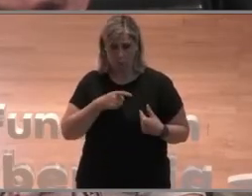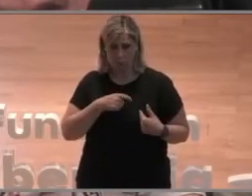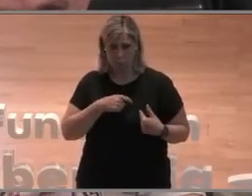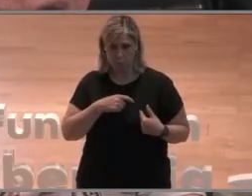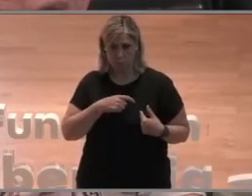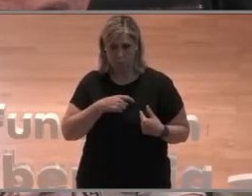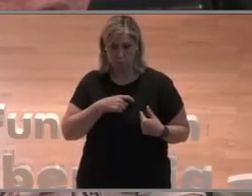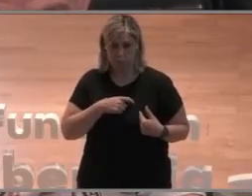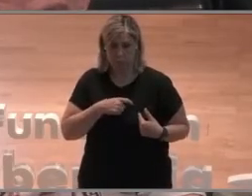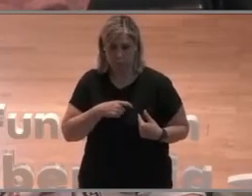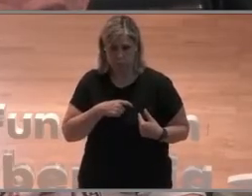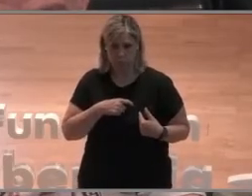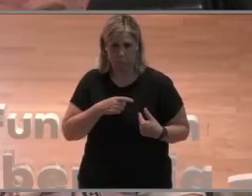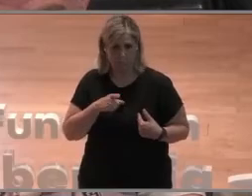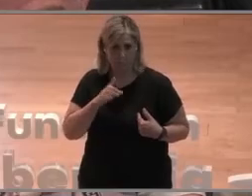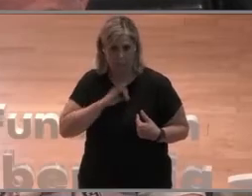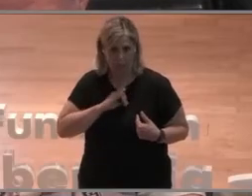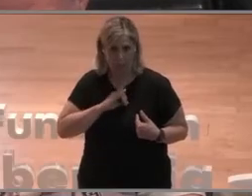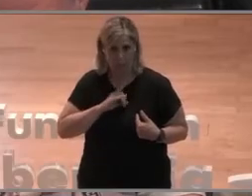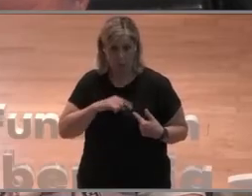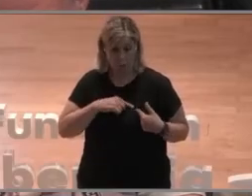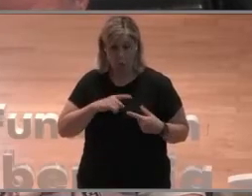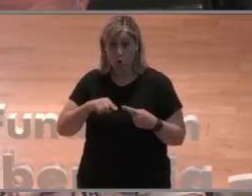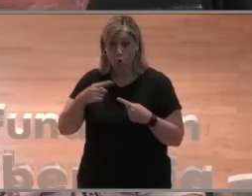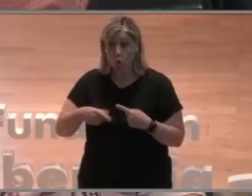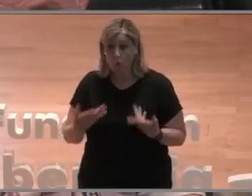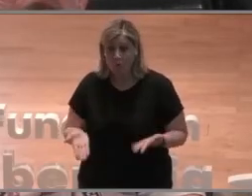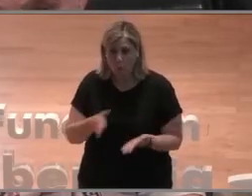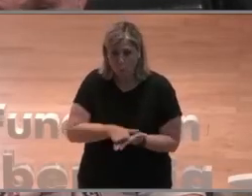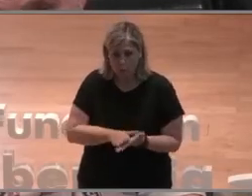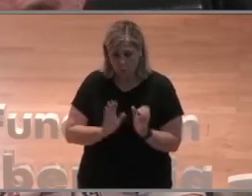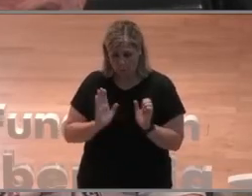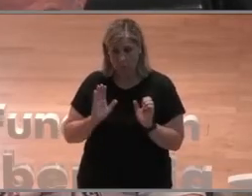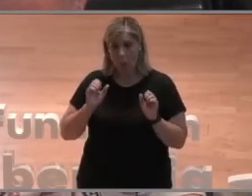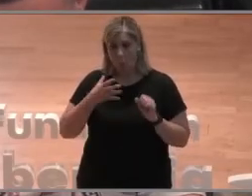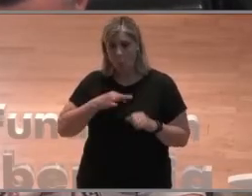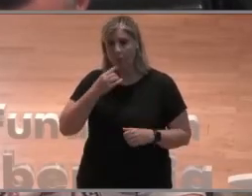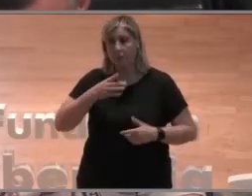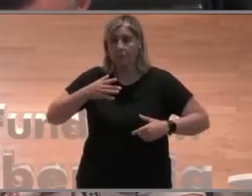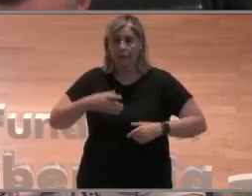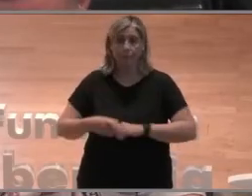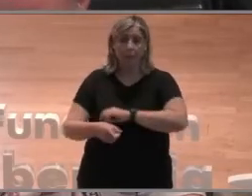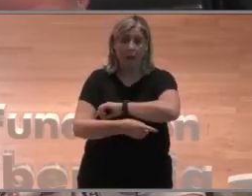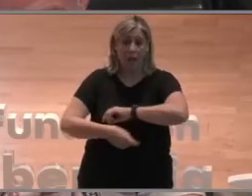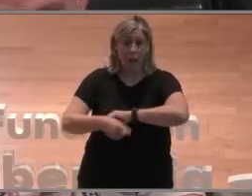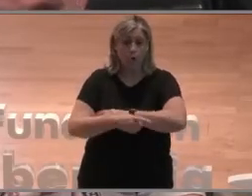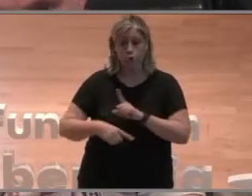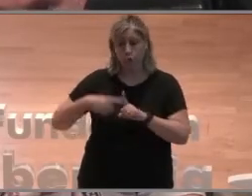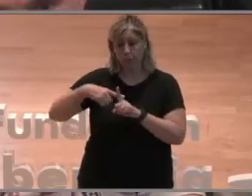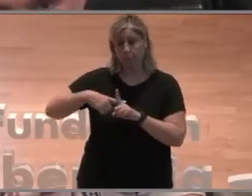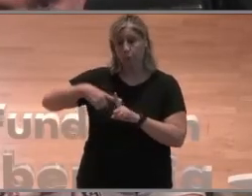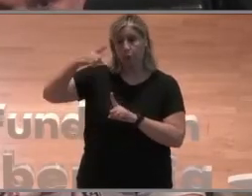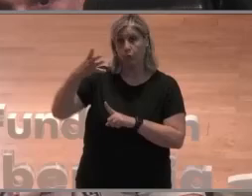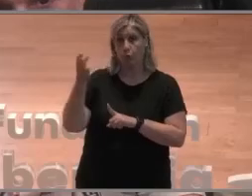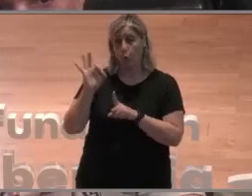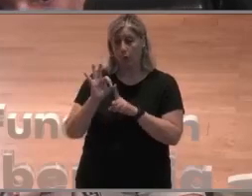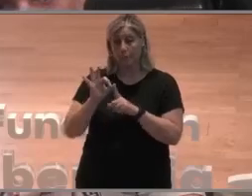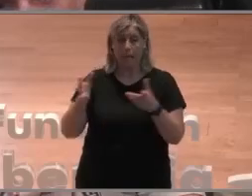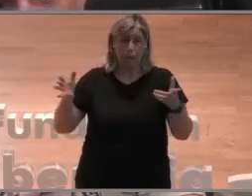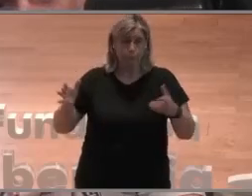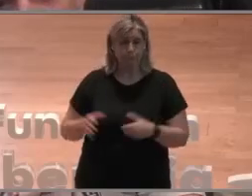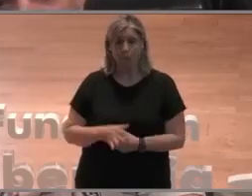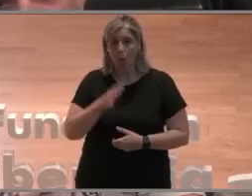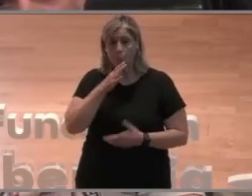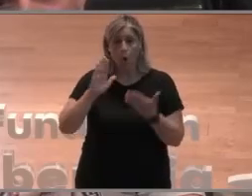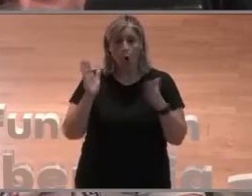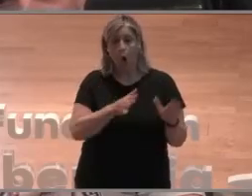y como consecuencia de eso fallece, claro, a lo mejor puede decir, pues mira, estamos en agosto con 40 grados, pues esto ha sido debido a una